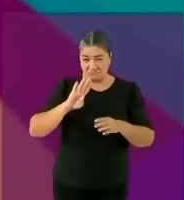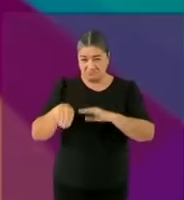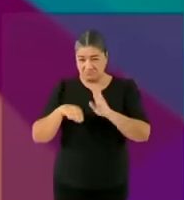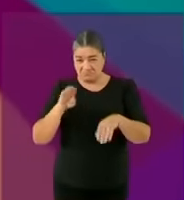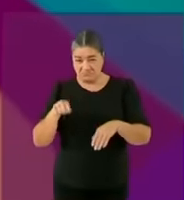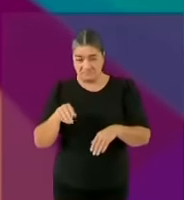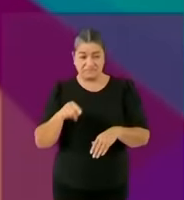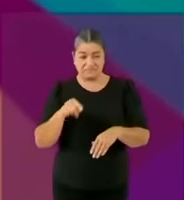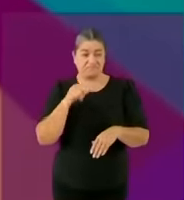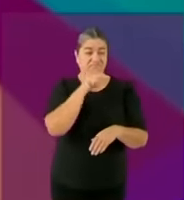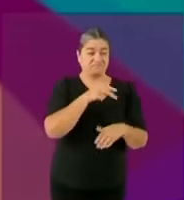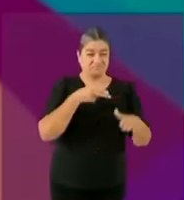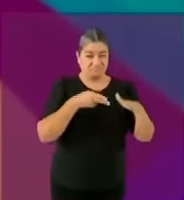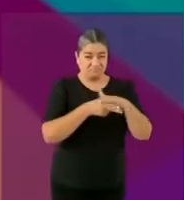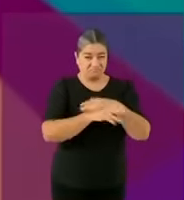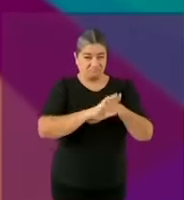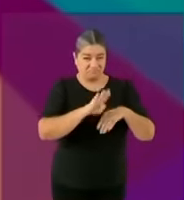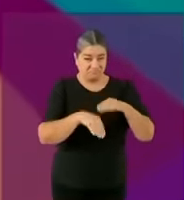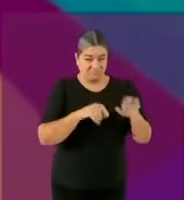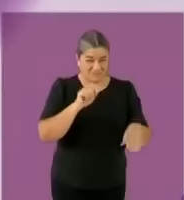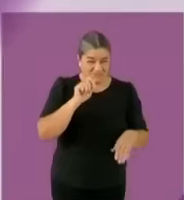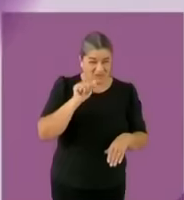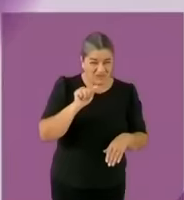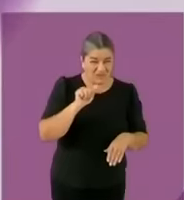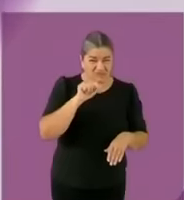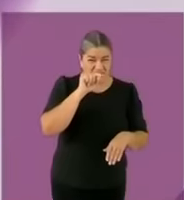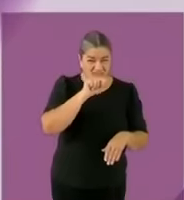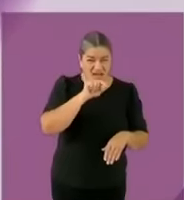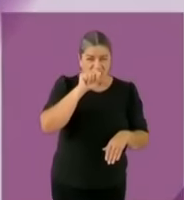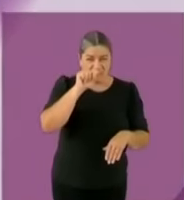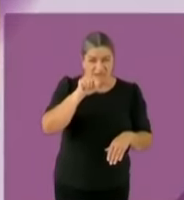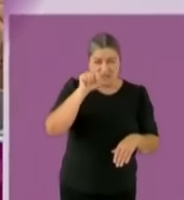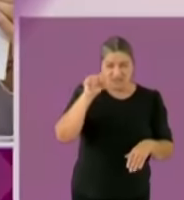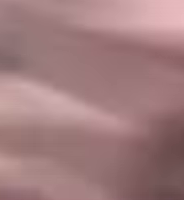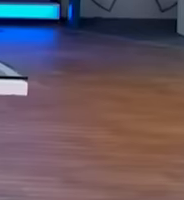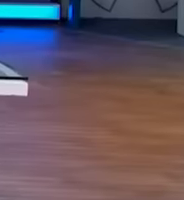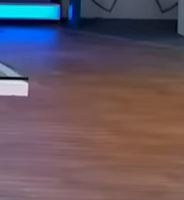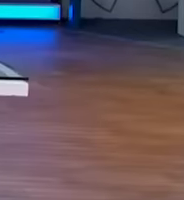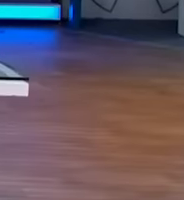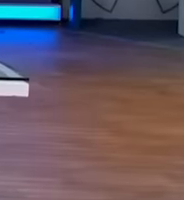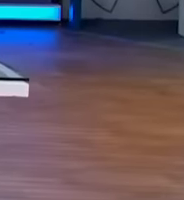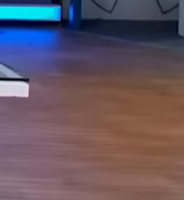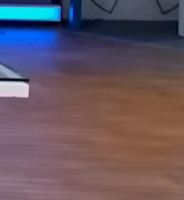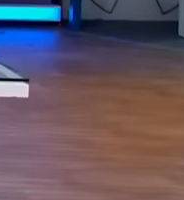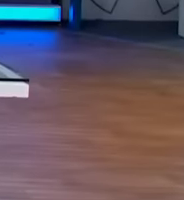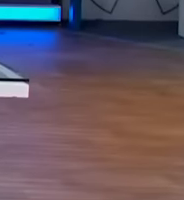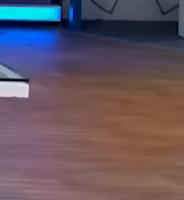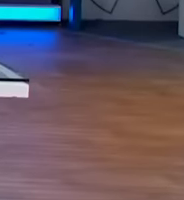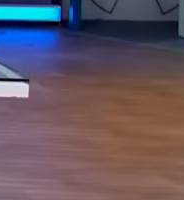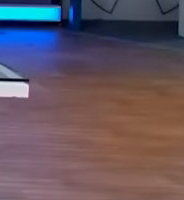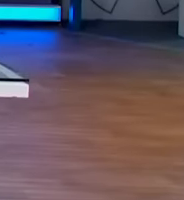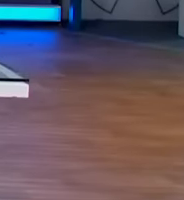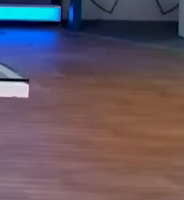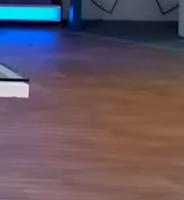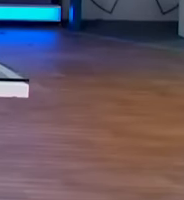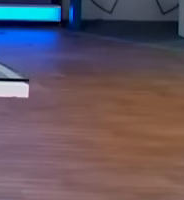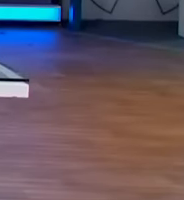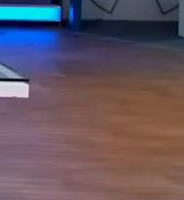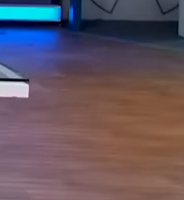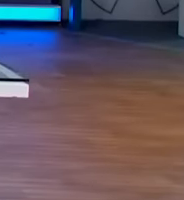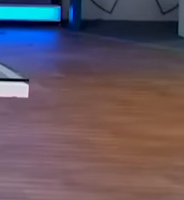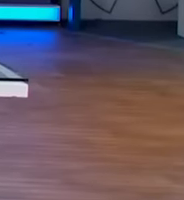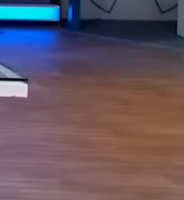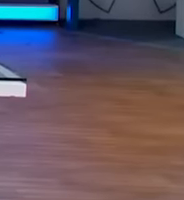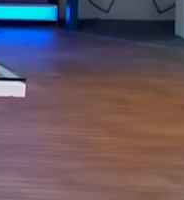sigue siendo fría, sin corazón. Yo te llamaría la dama de hielo. La dama de hielo, le decía Xóchitl Gálvez